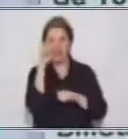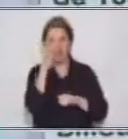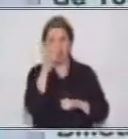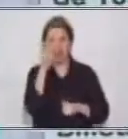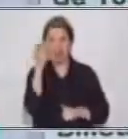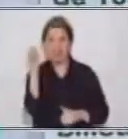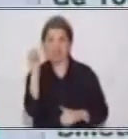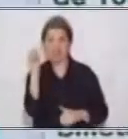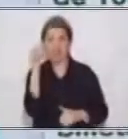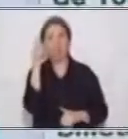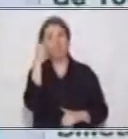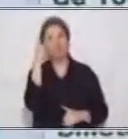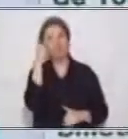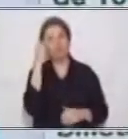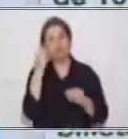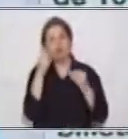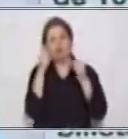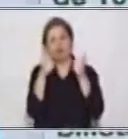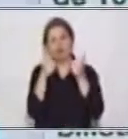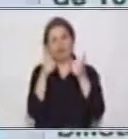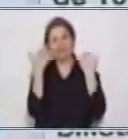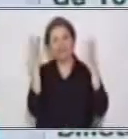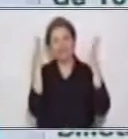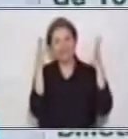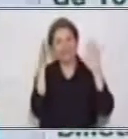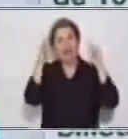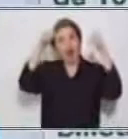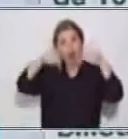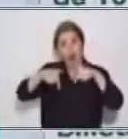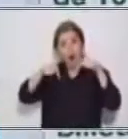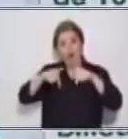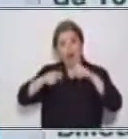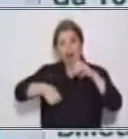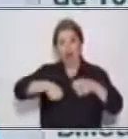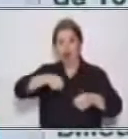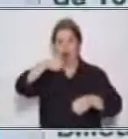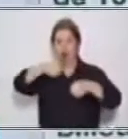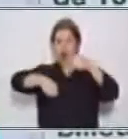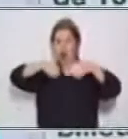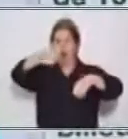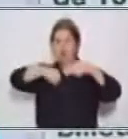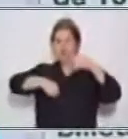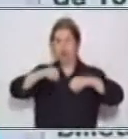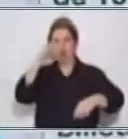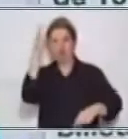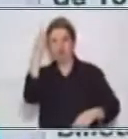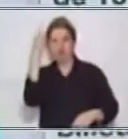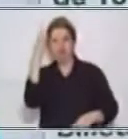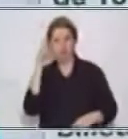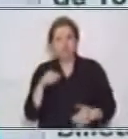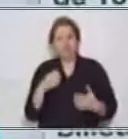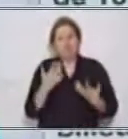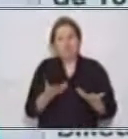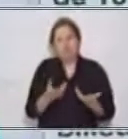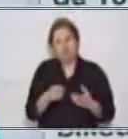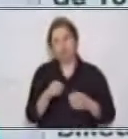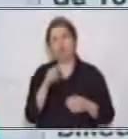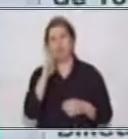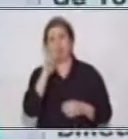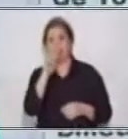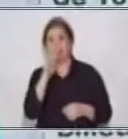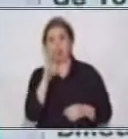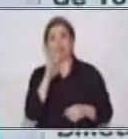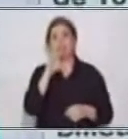30. Muy bien. Ahora, la libra de frijol cuesta 3.50. ¿Y cuántas libras de frijoles deben